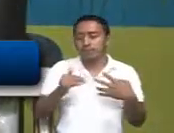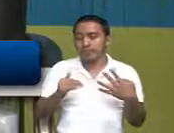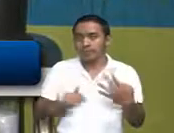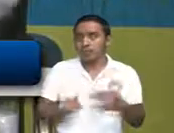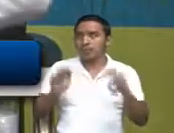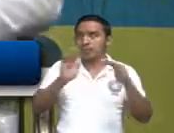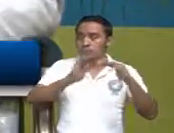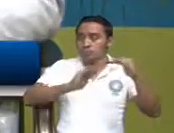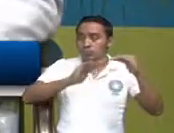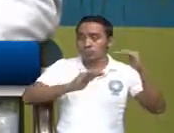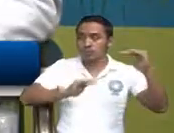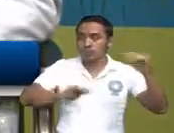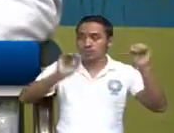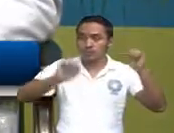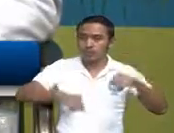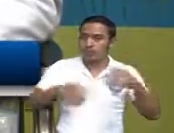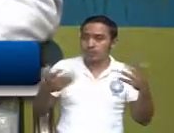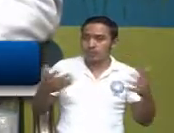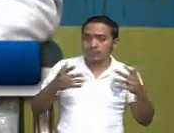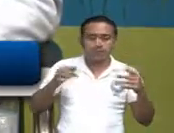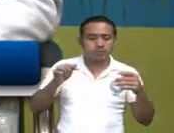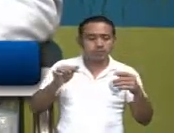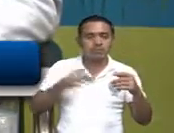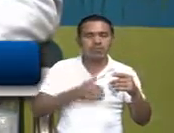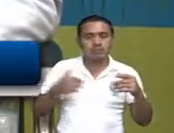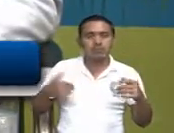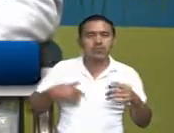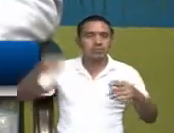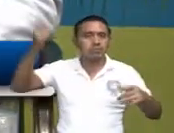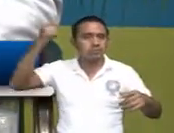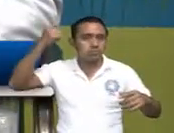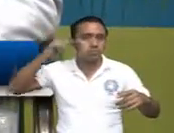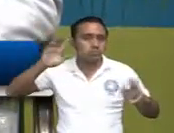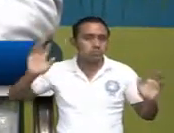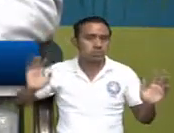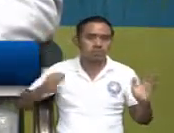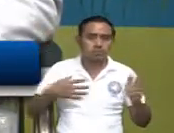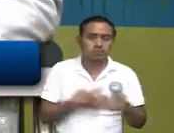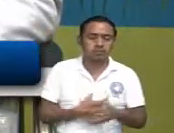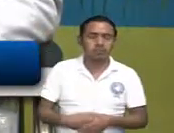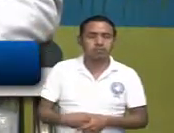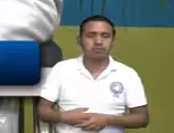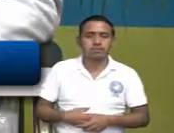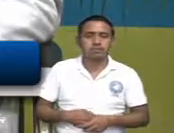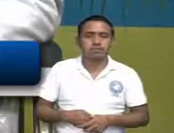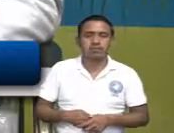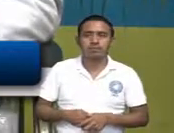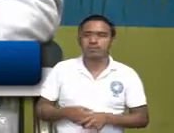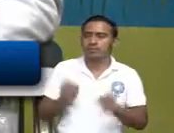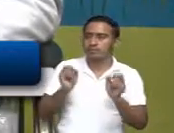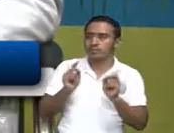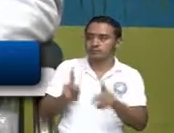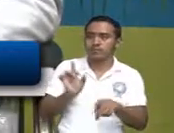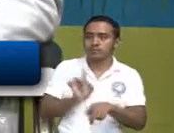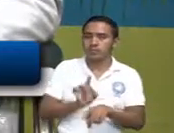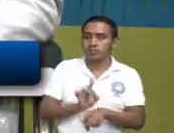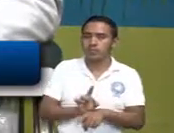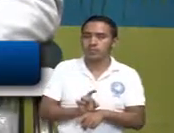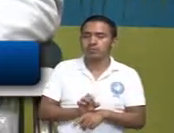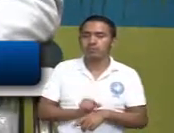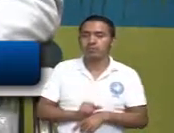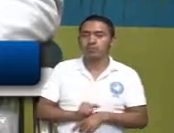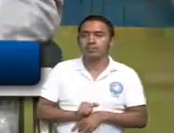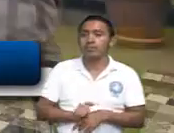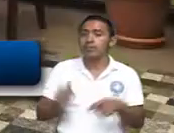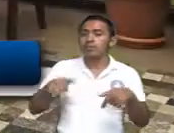profundo si lo puede un poco más entender el paciente o la población mejor dicho